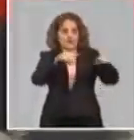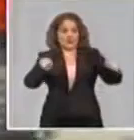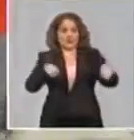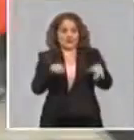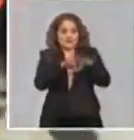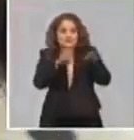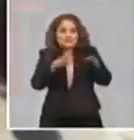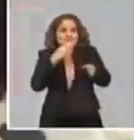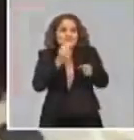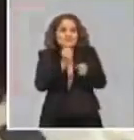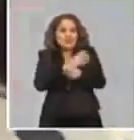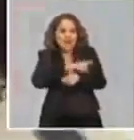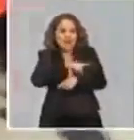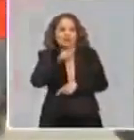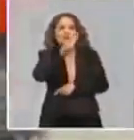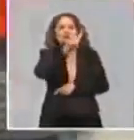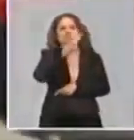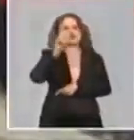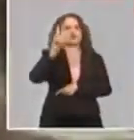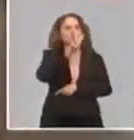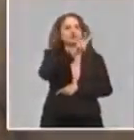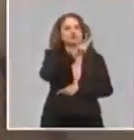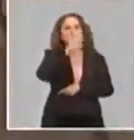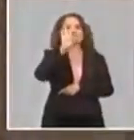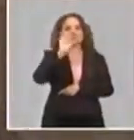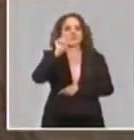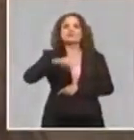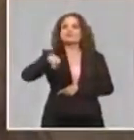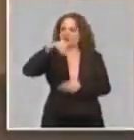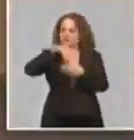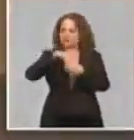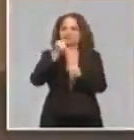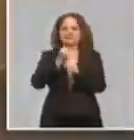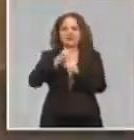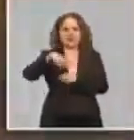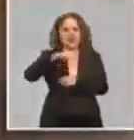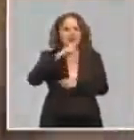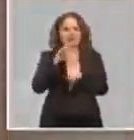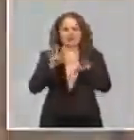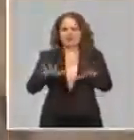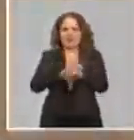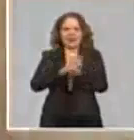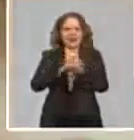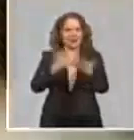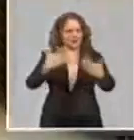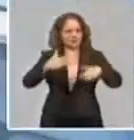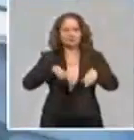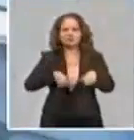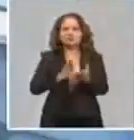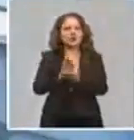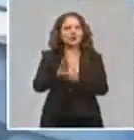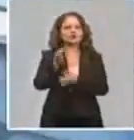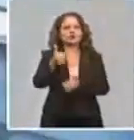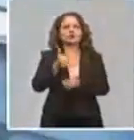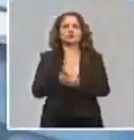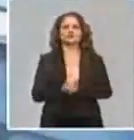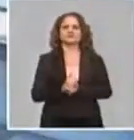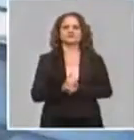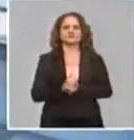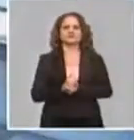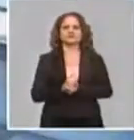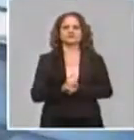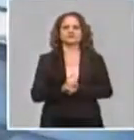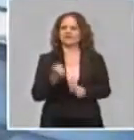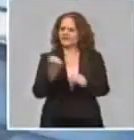no ha detenido sus operaciones aún en medio de las difíciles circunstancias sanitarias que atraviesa el país. Largas e intensas